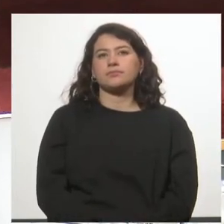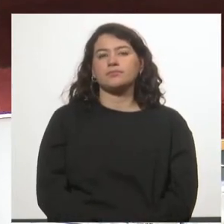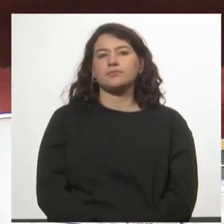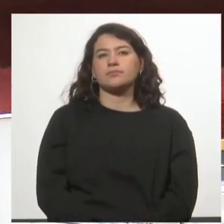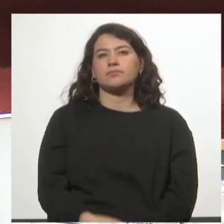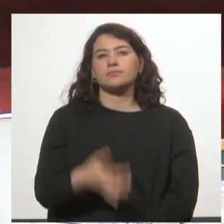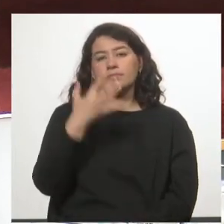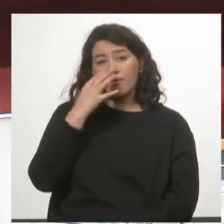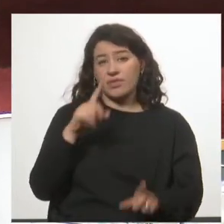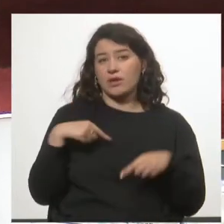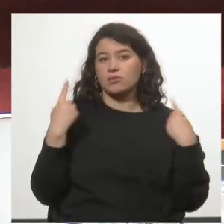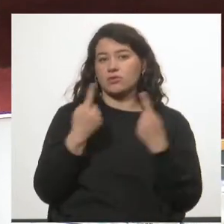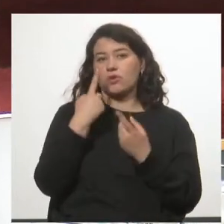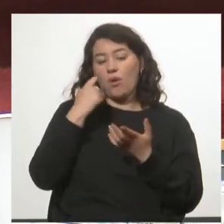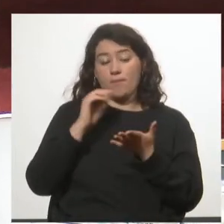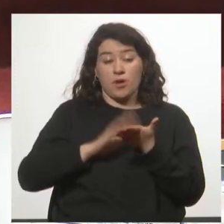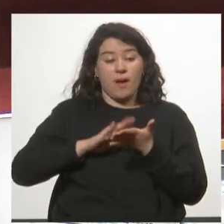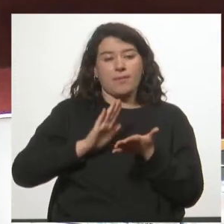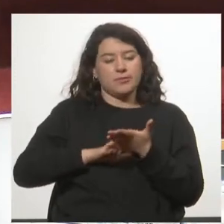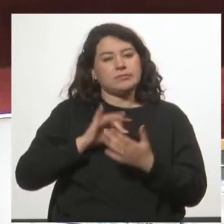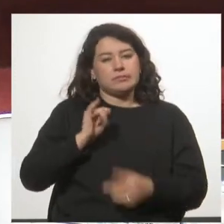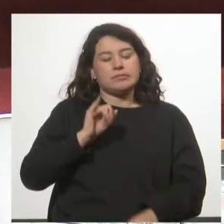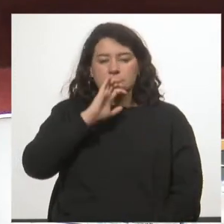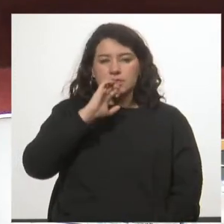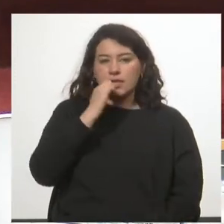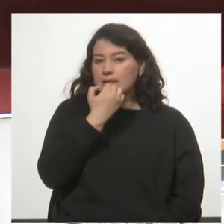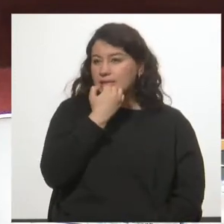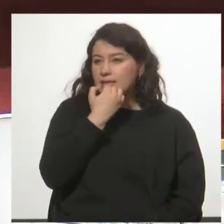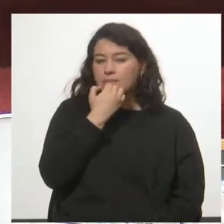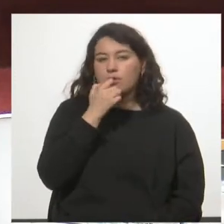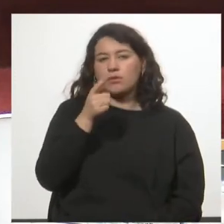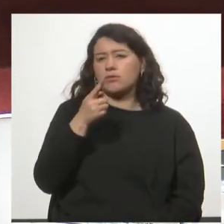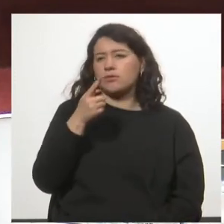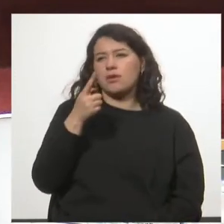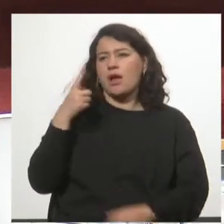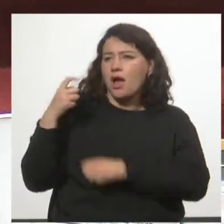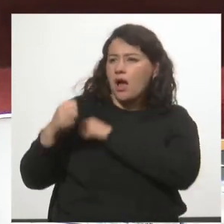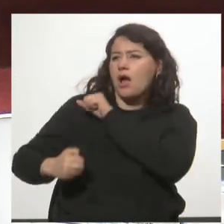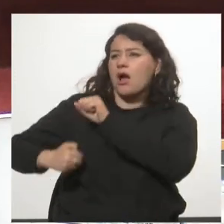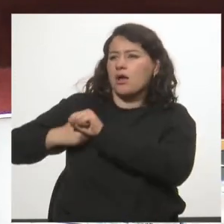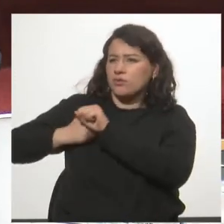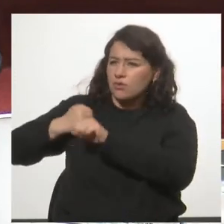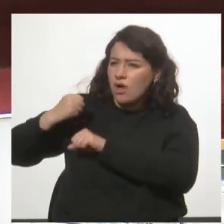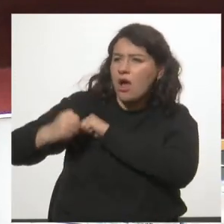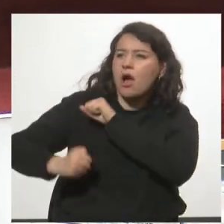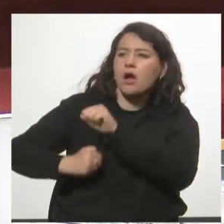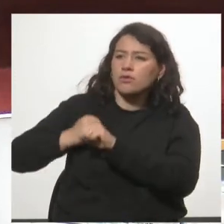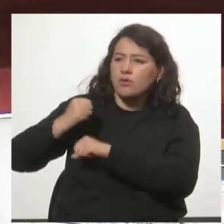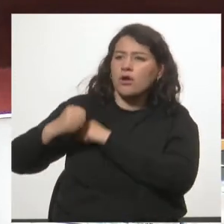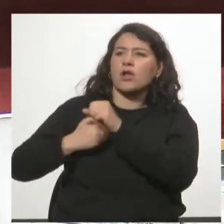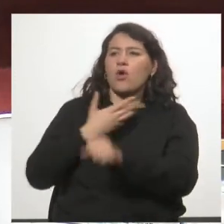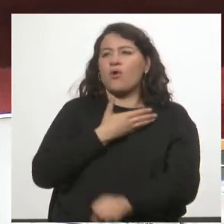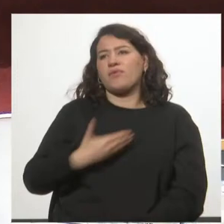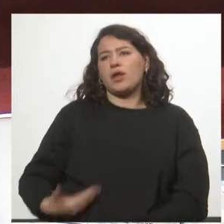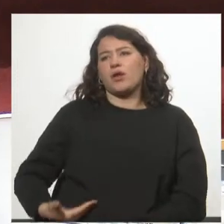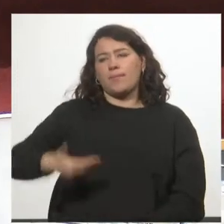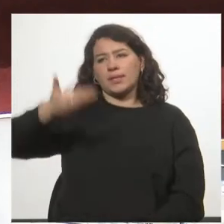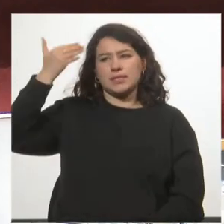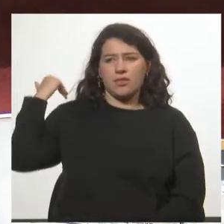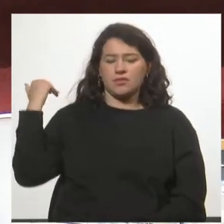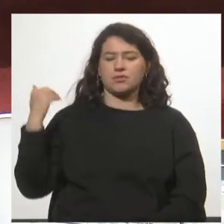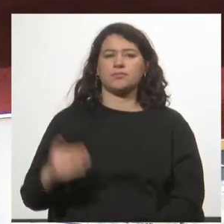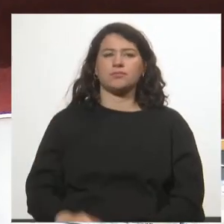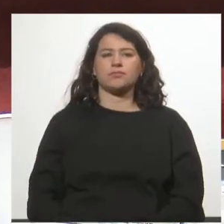que el secretismo ha sido la pauta durante todos estos tiempos en los gobiernos pasados